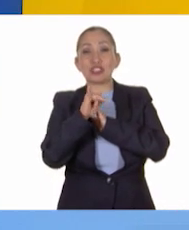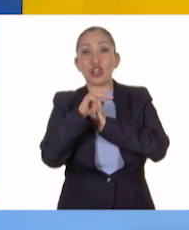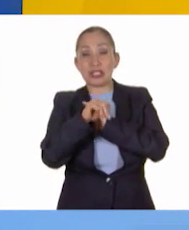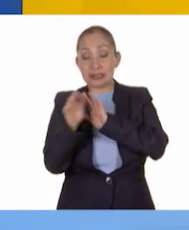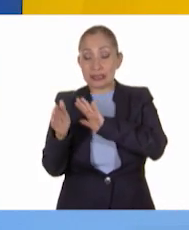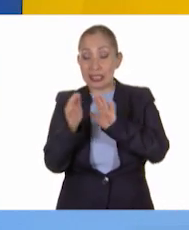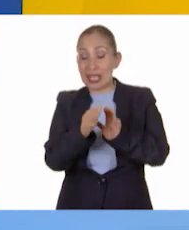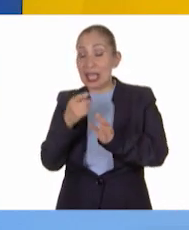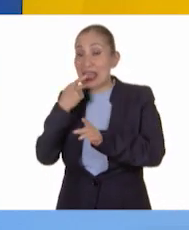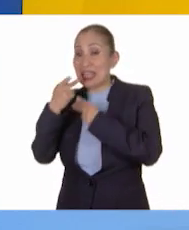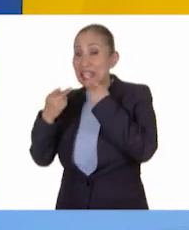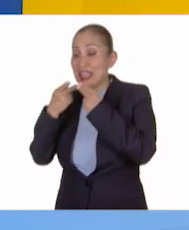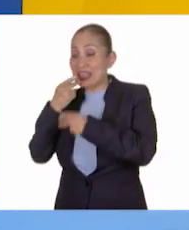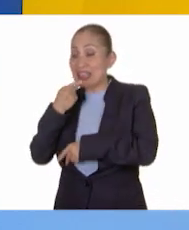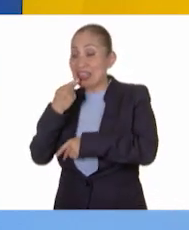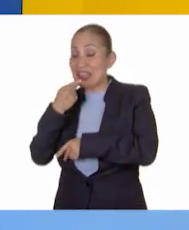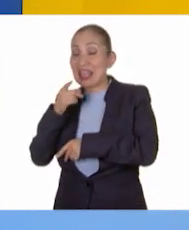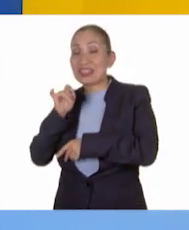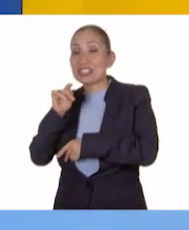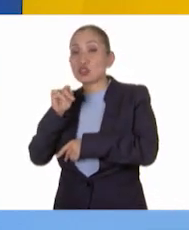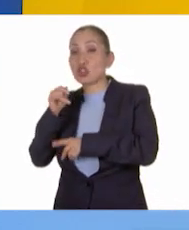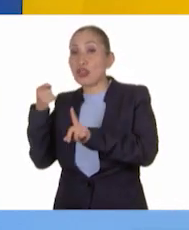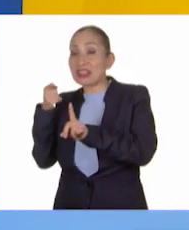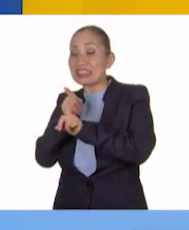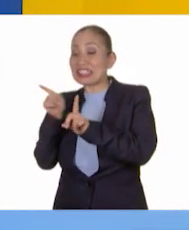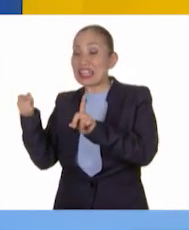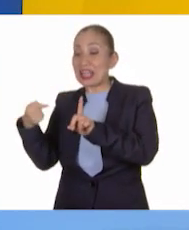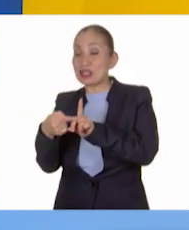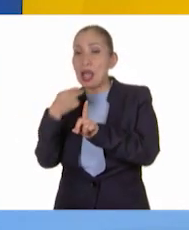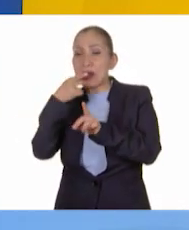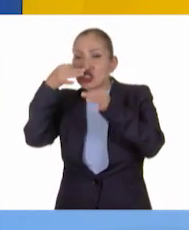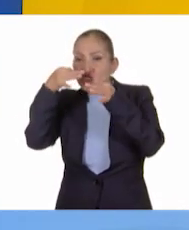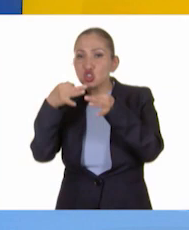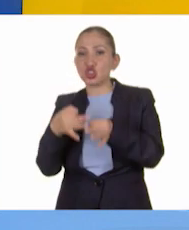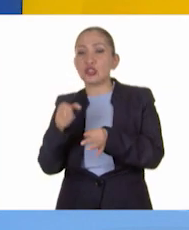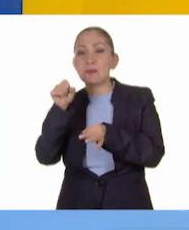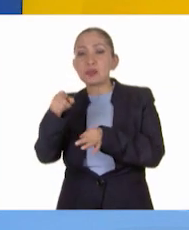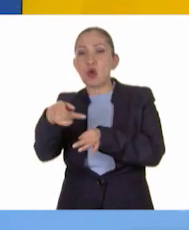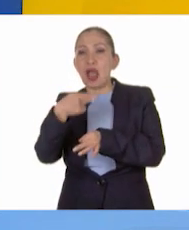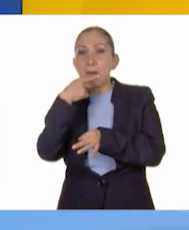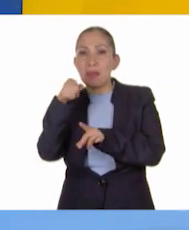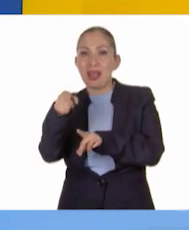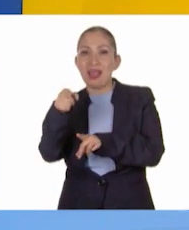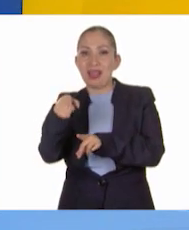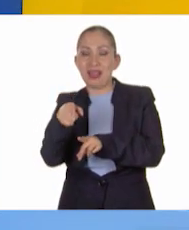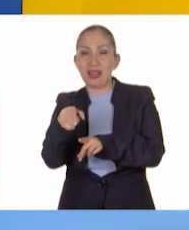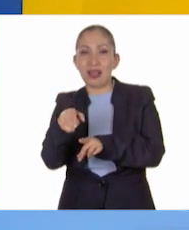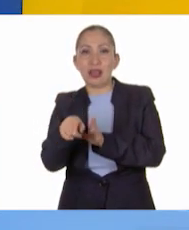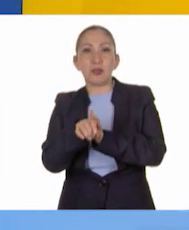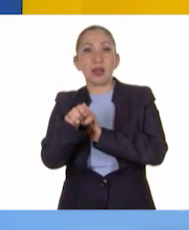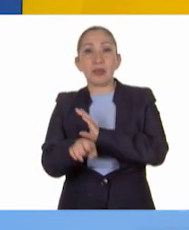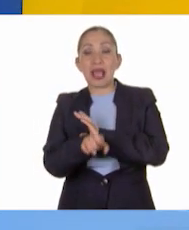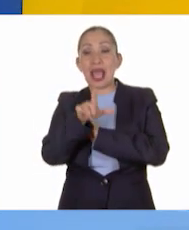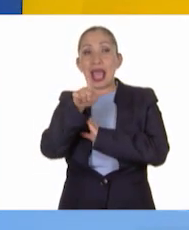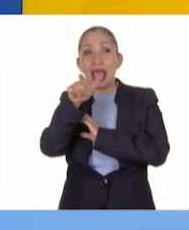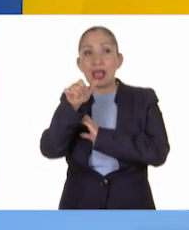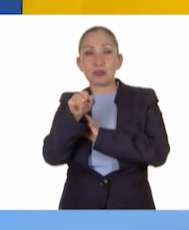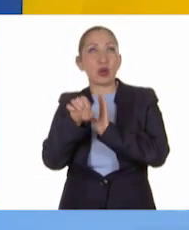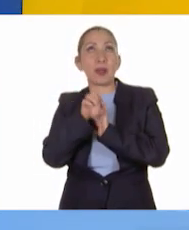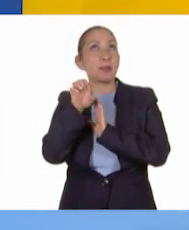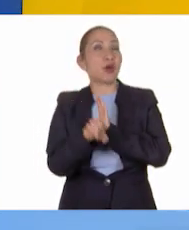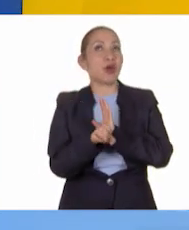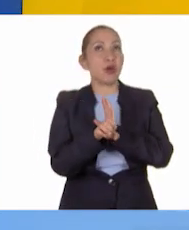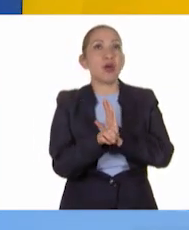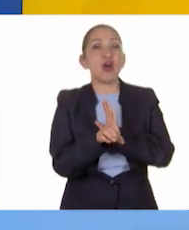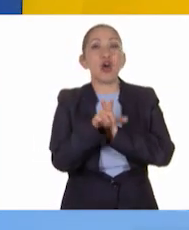que el discurso directo reproduce de manera literal lo dicho por alguien, como en ellos, como por